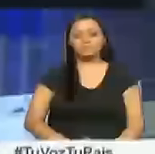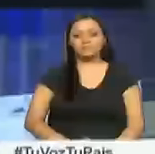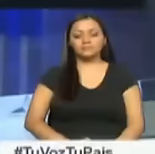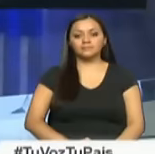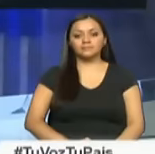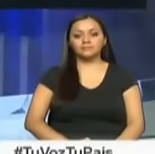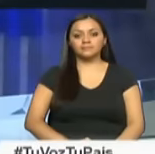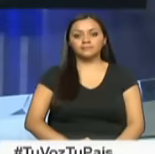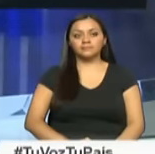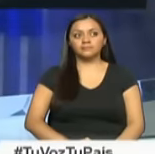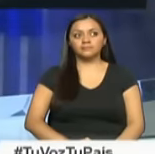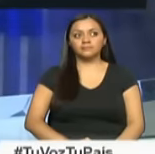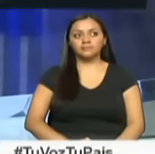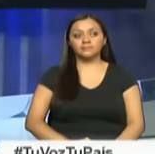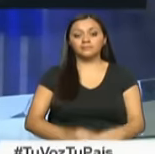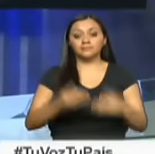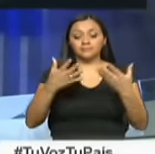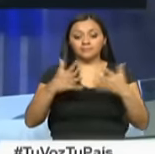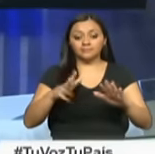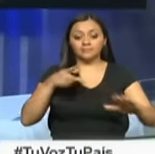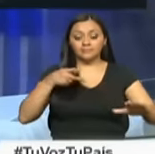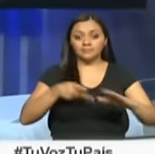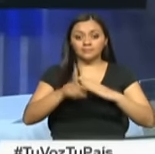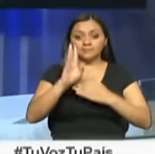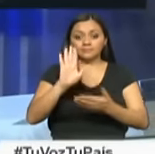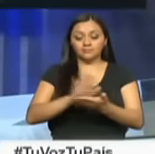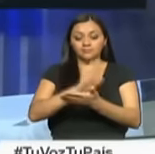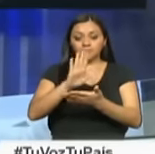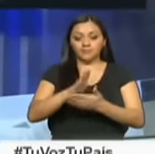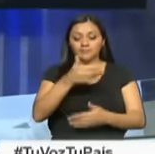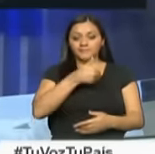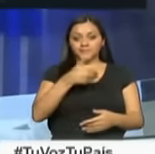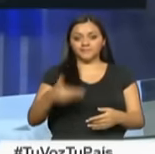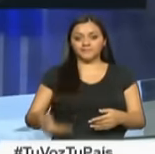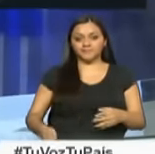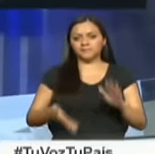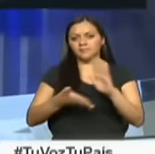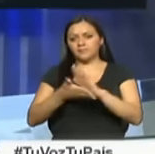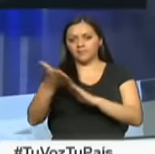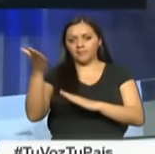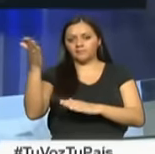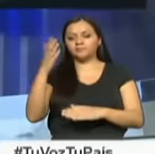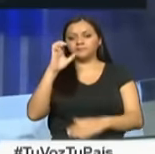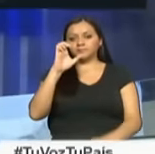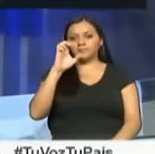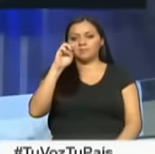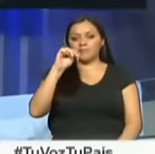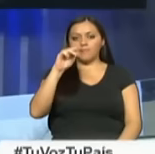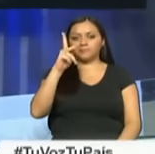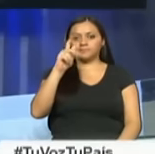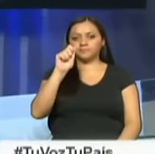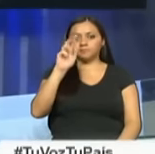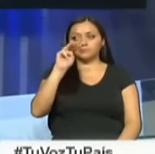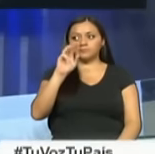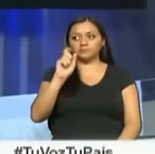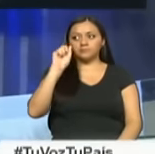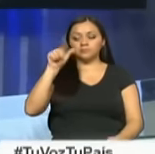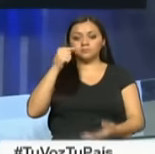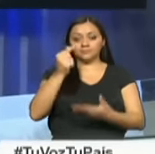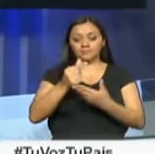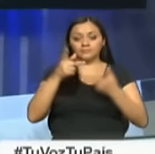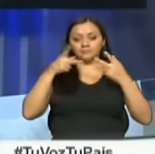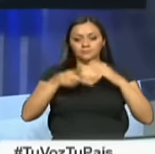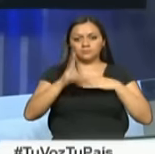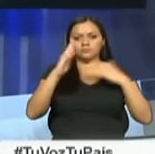Bueno, luego de esta inauguración de unidades educativas, el presidente se trasladó hasta El Empalme, igual en la provincia del Guayas, en donde inauguró